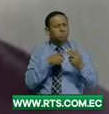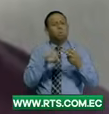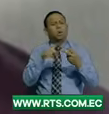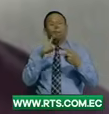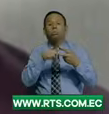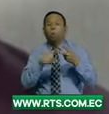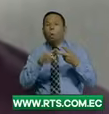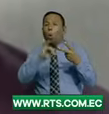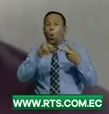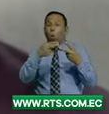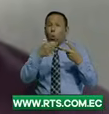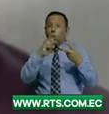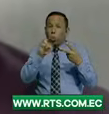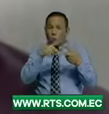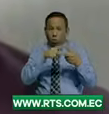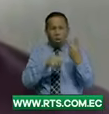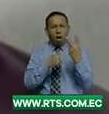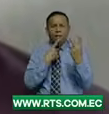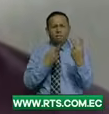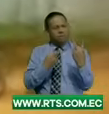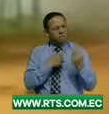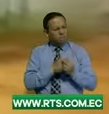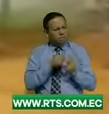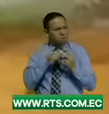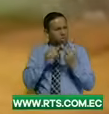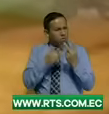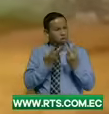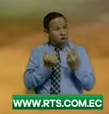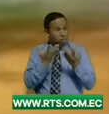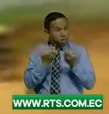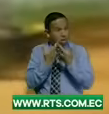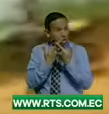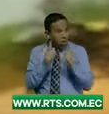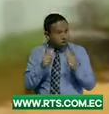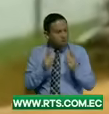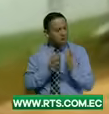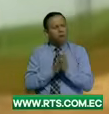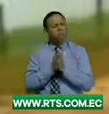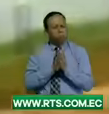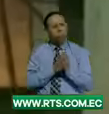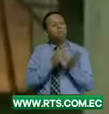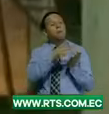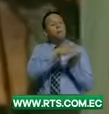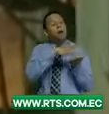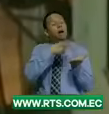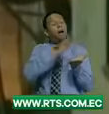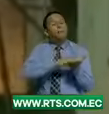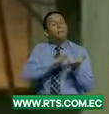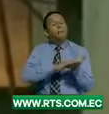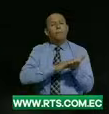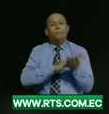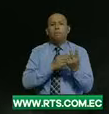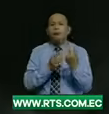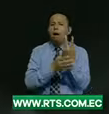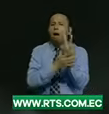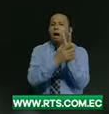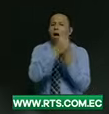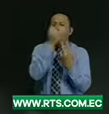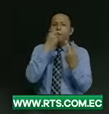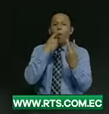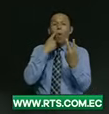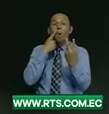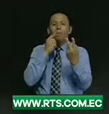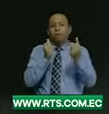según informes policiales habría dado inicio a la primera masacre en las cárceles del país. Ambos eran hombres